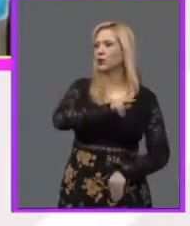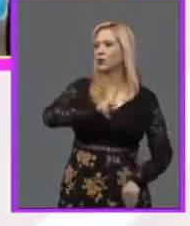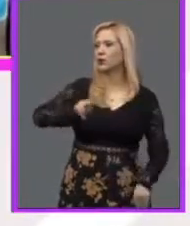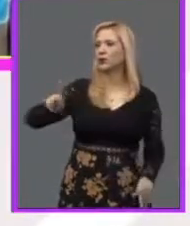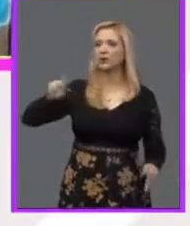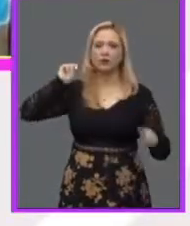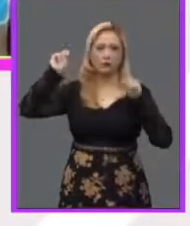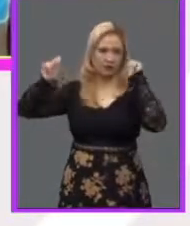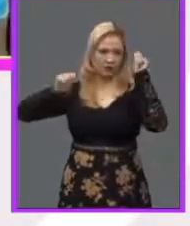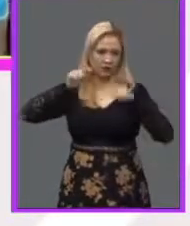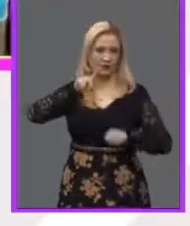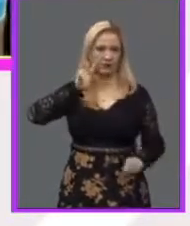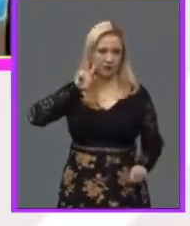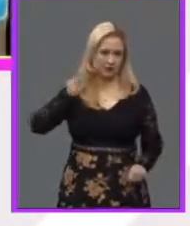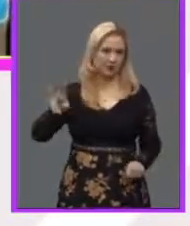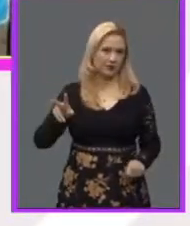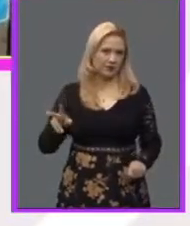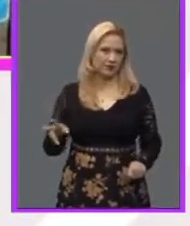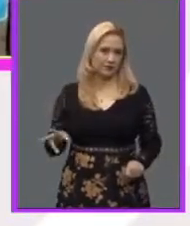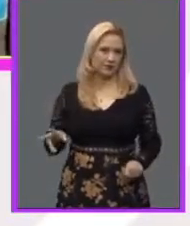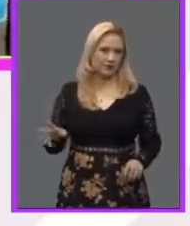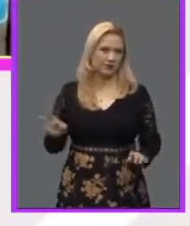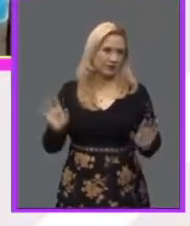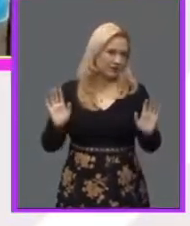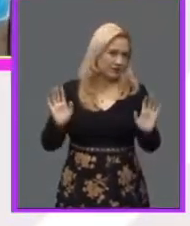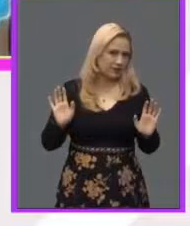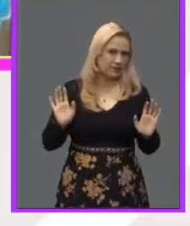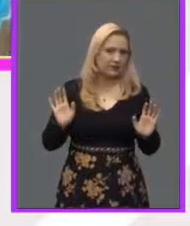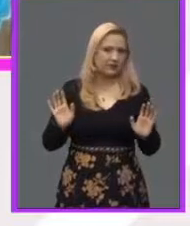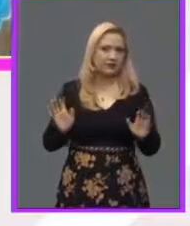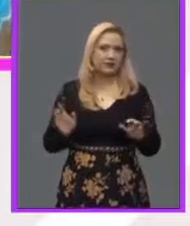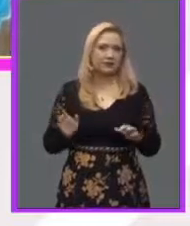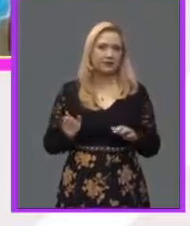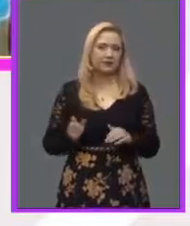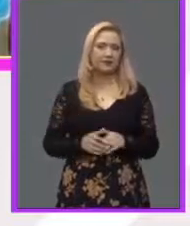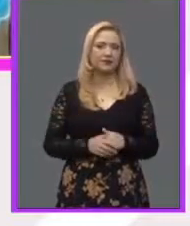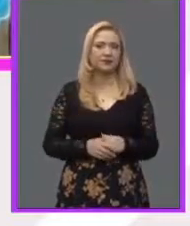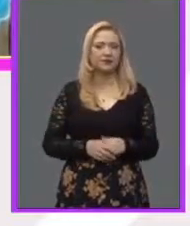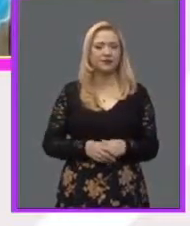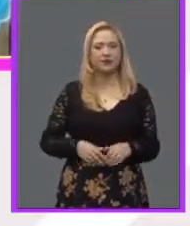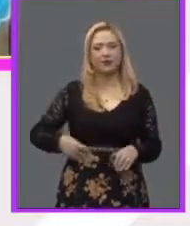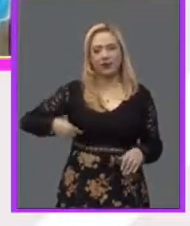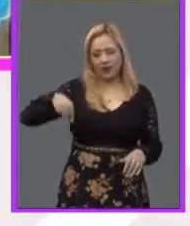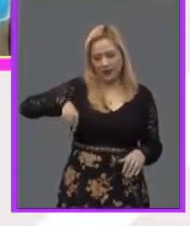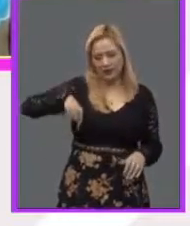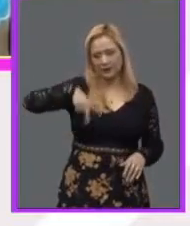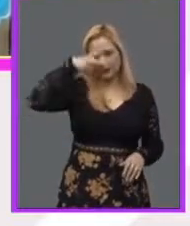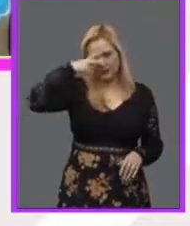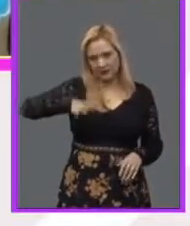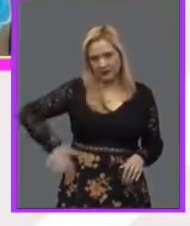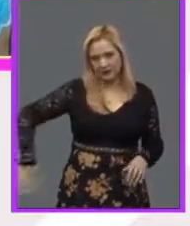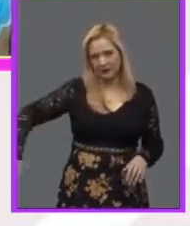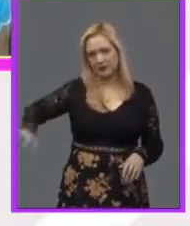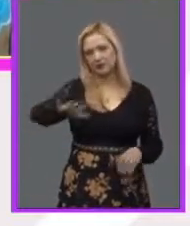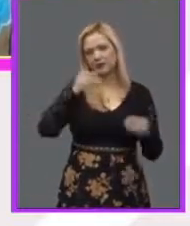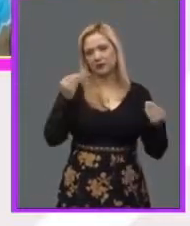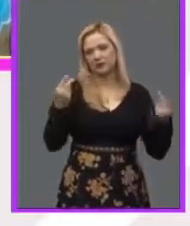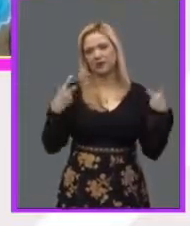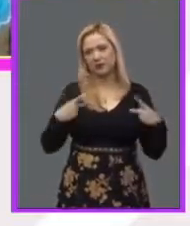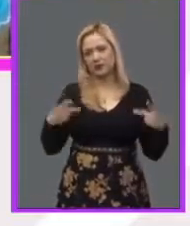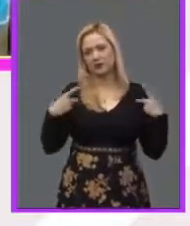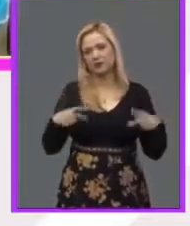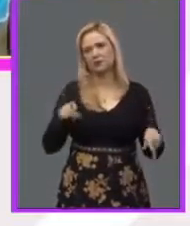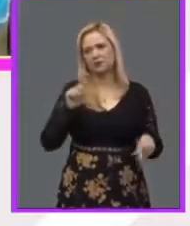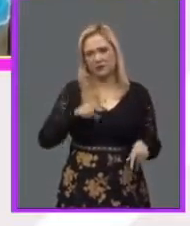que muchas veces, digo, hablo de nosotros, nosotras, porque muchas personas hemos